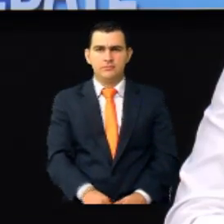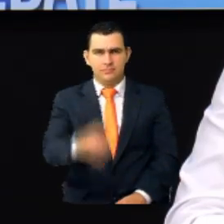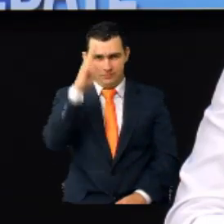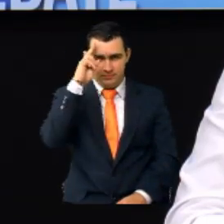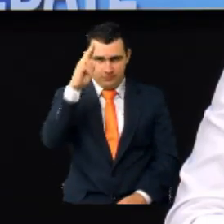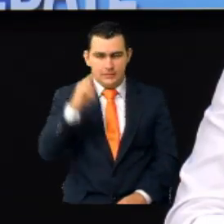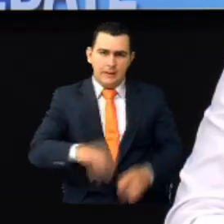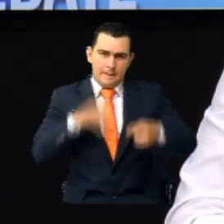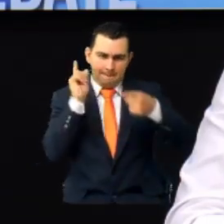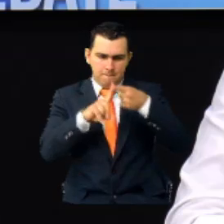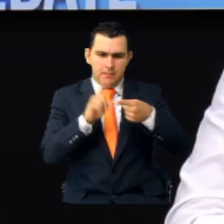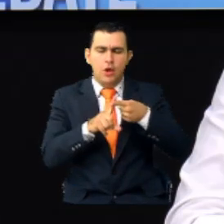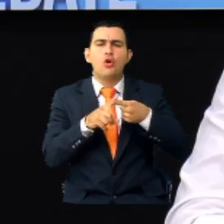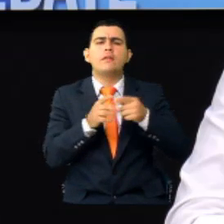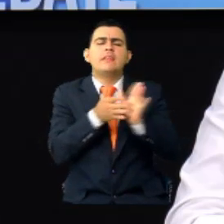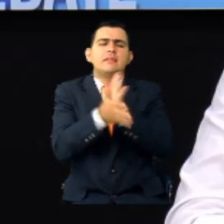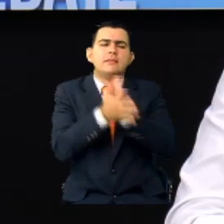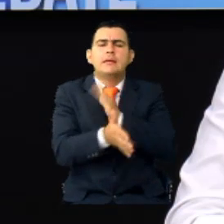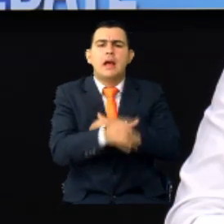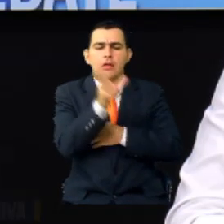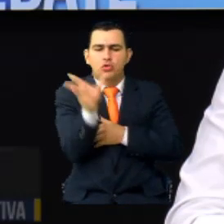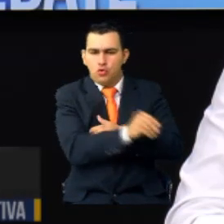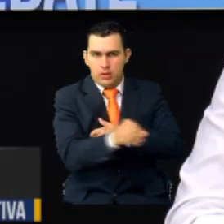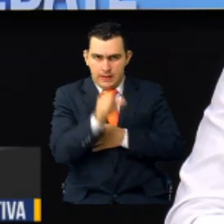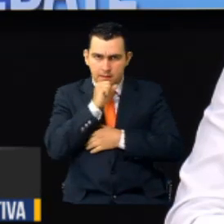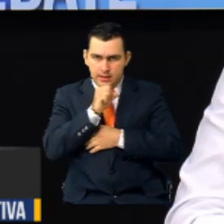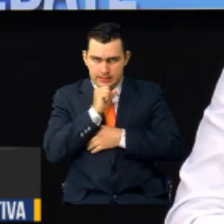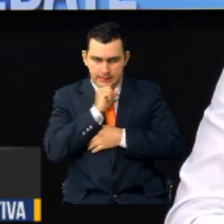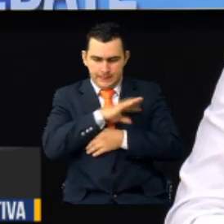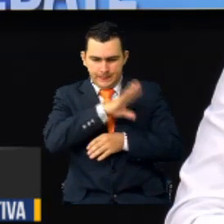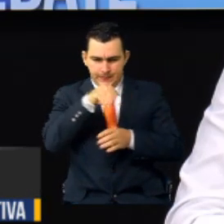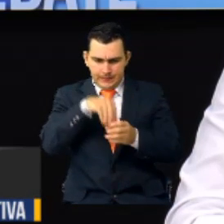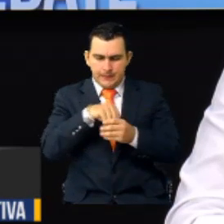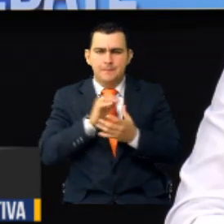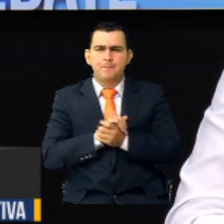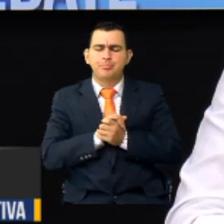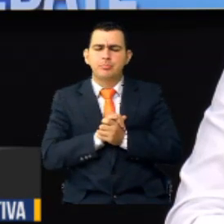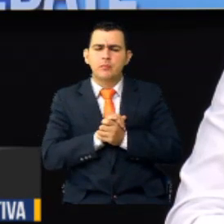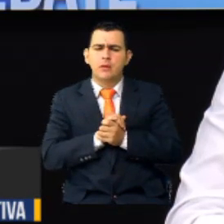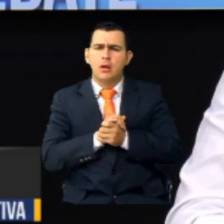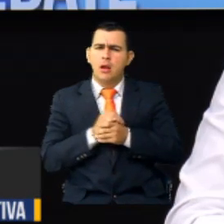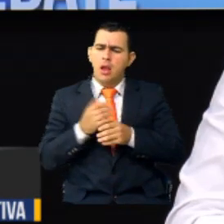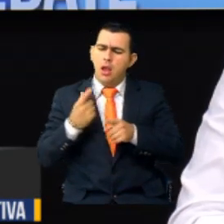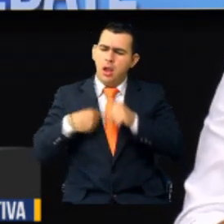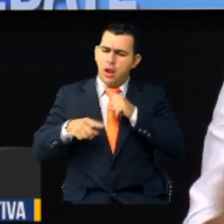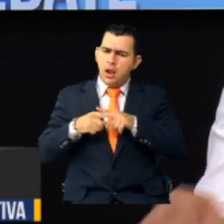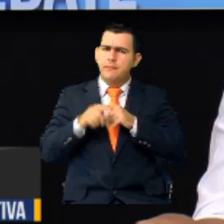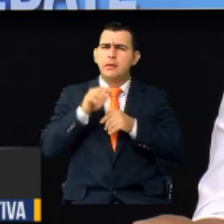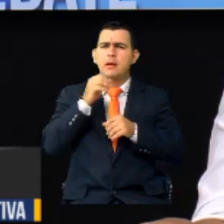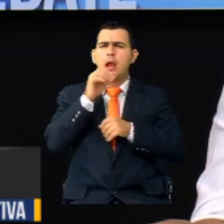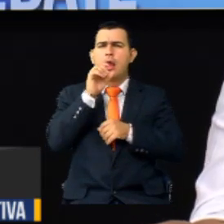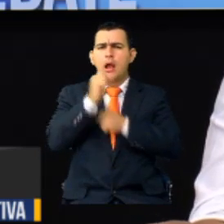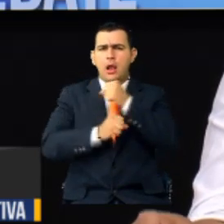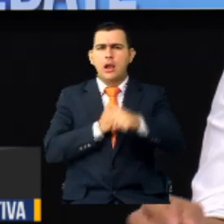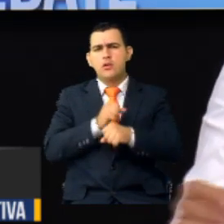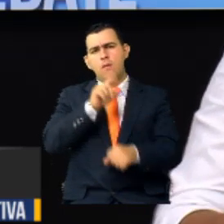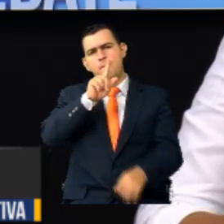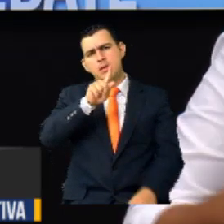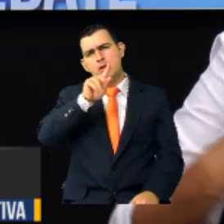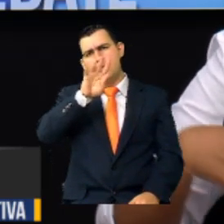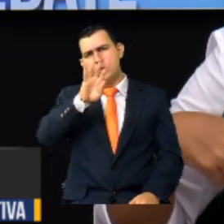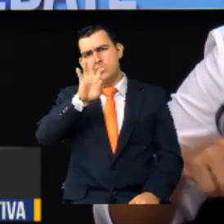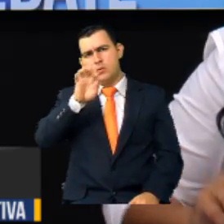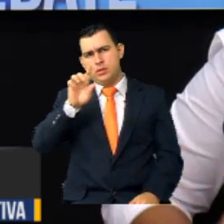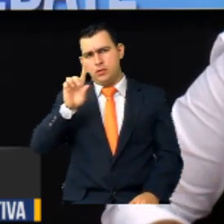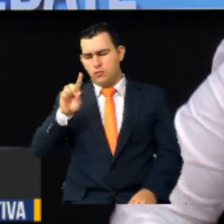Bueno, en primer lugar tenemos que decirle a la ciudadanía de Barranca Bermeja que del proceso que se hizo en el año 91, lo único que derivó